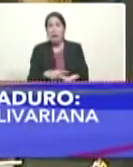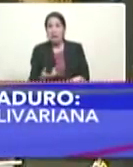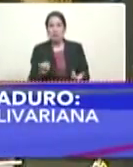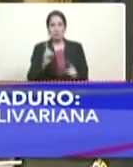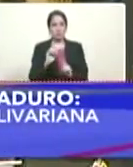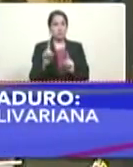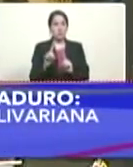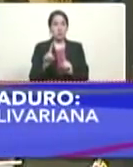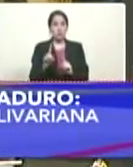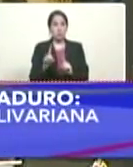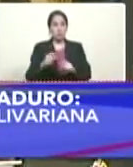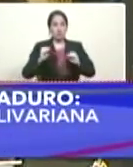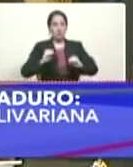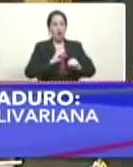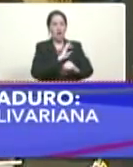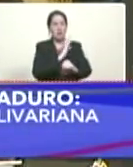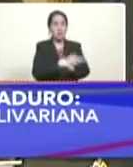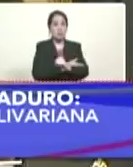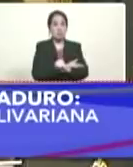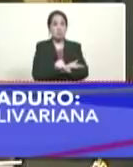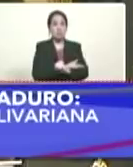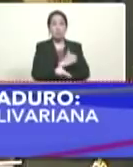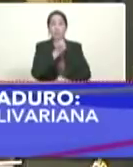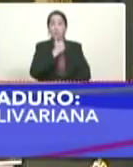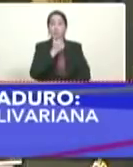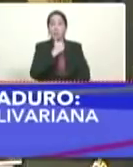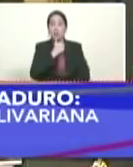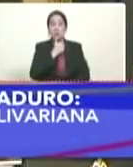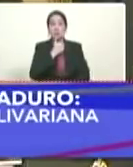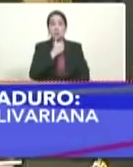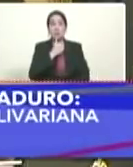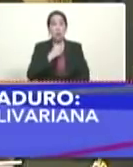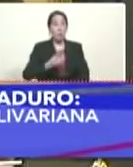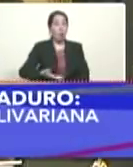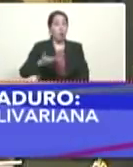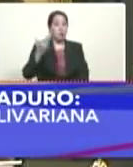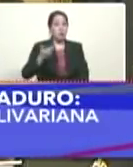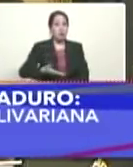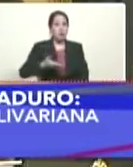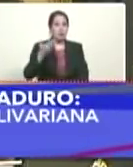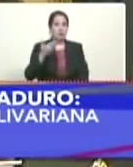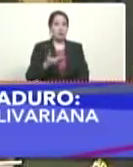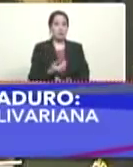de ningún sin así que es muy importante